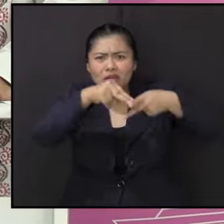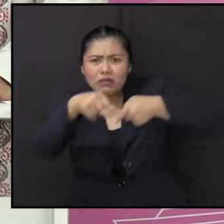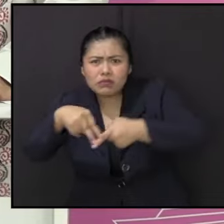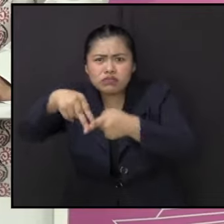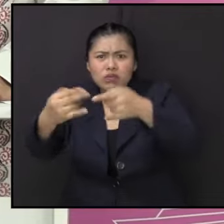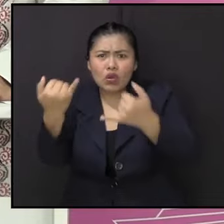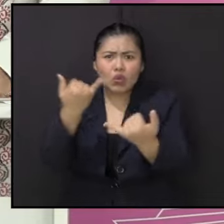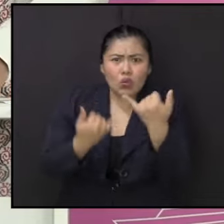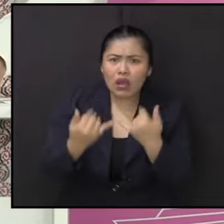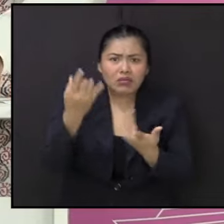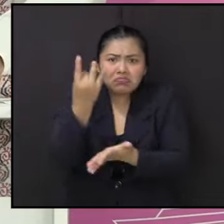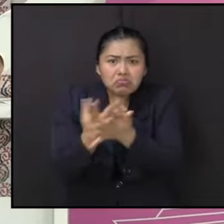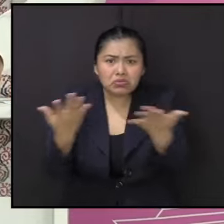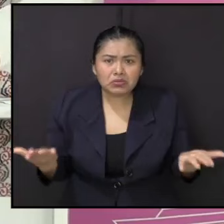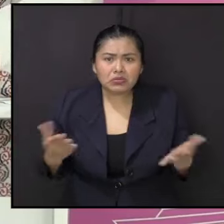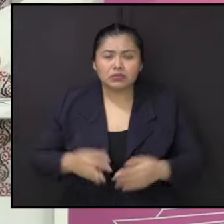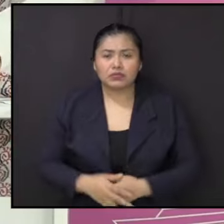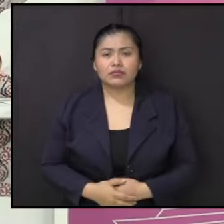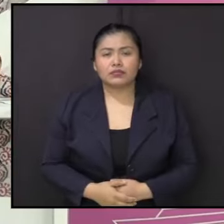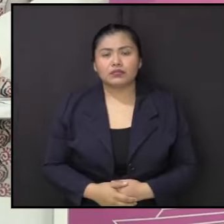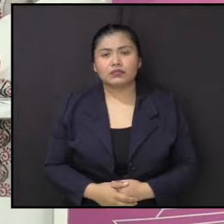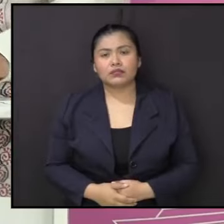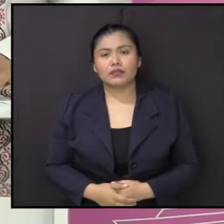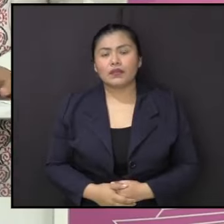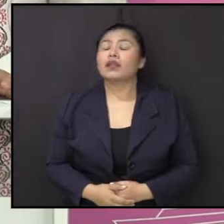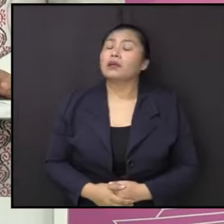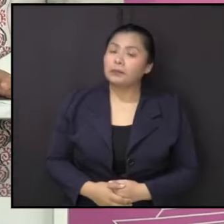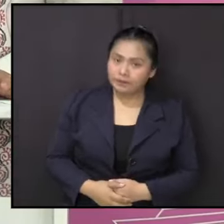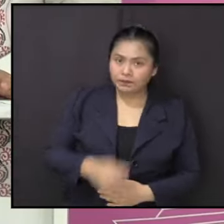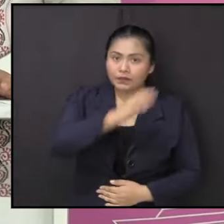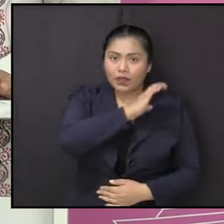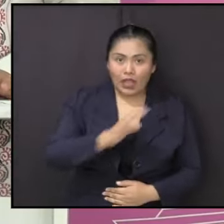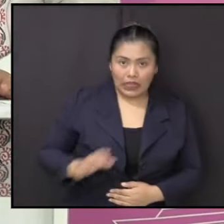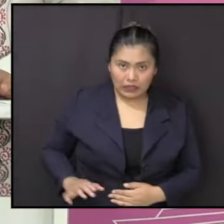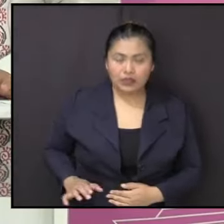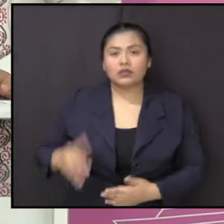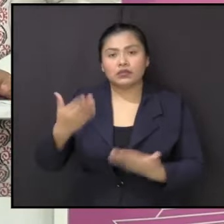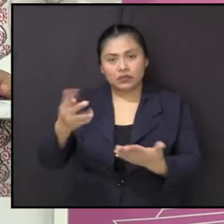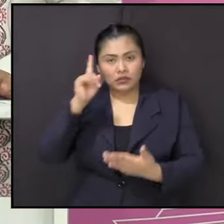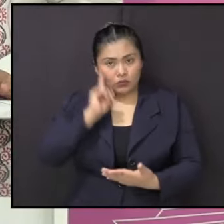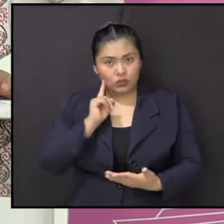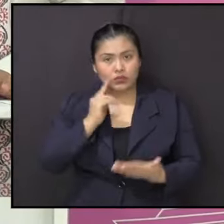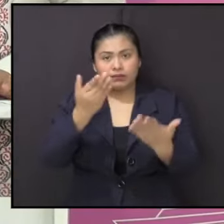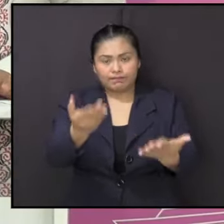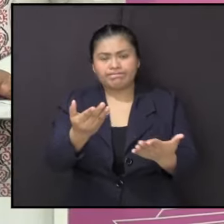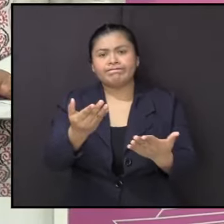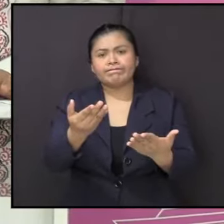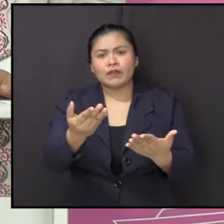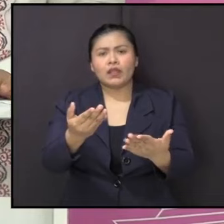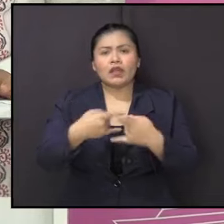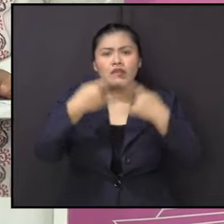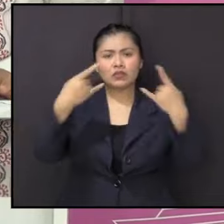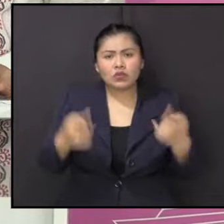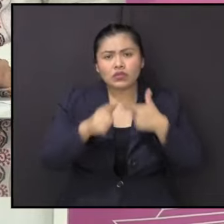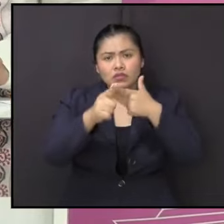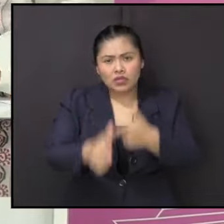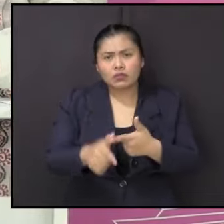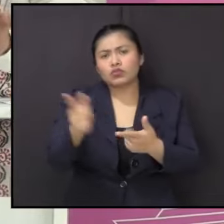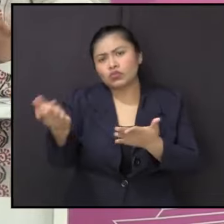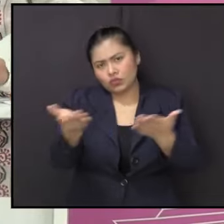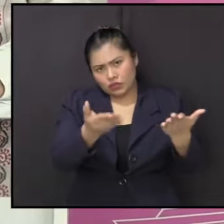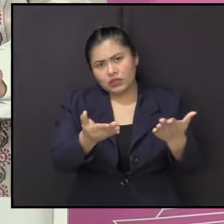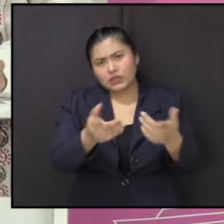Gracias, candidata. Para la candidata de la coalición Sigamos Haciendo Historia, en este tema de desarrollo social y sustentable, y con el minuto 18 segundos que le